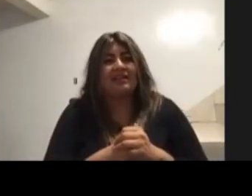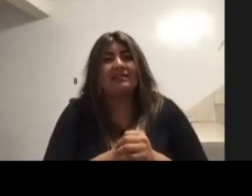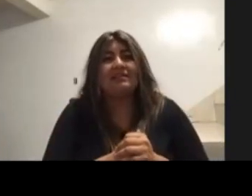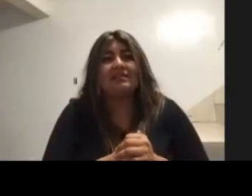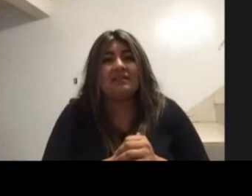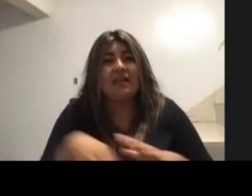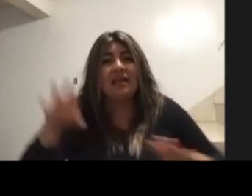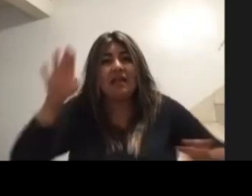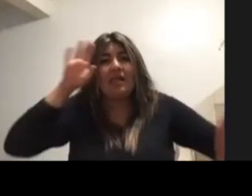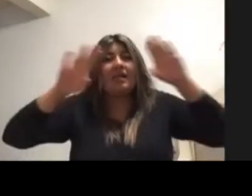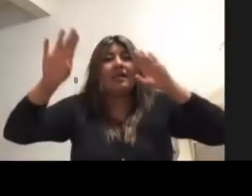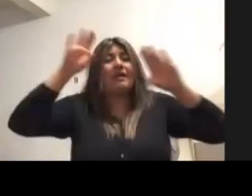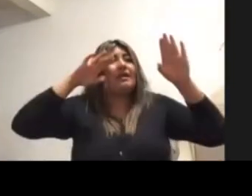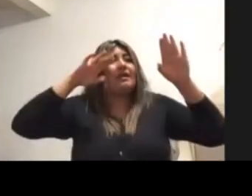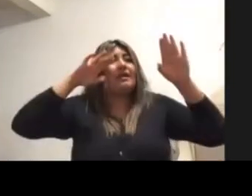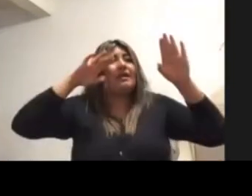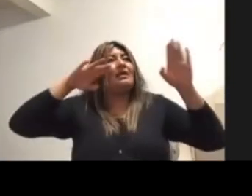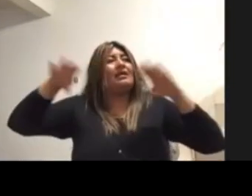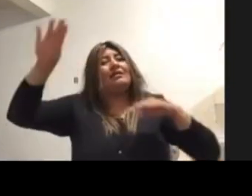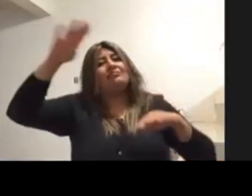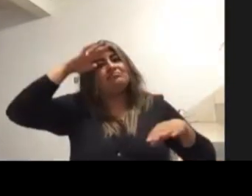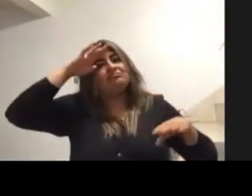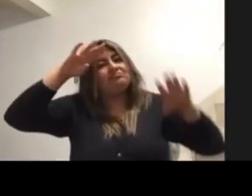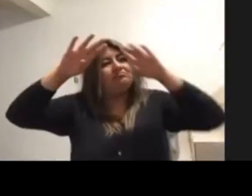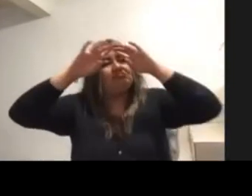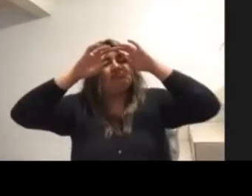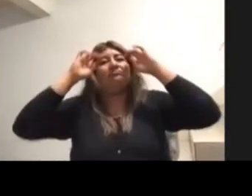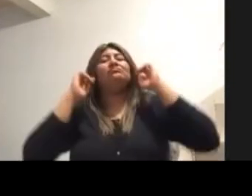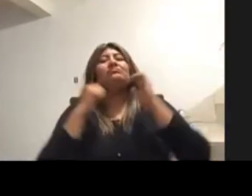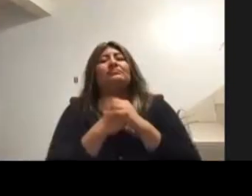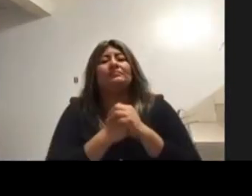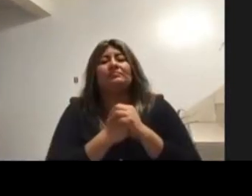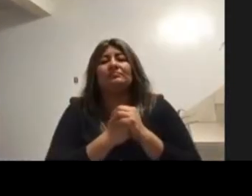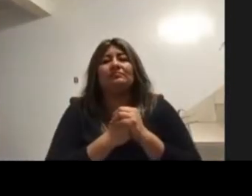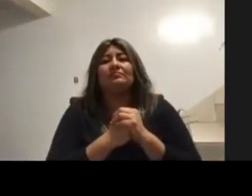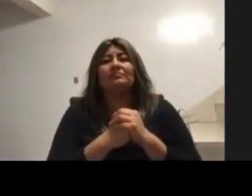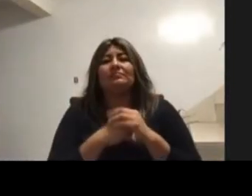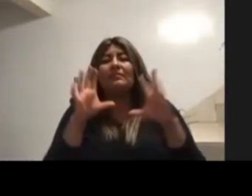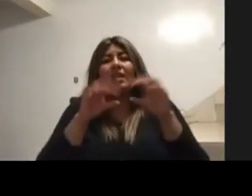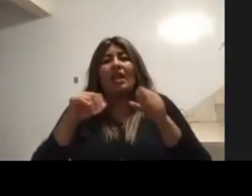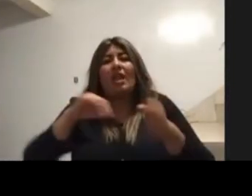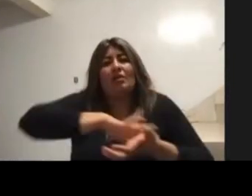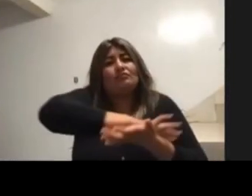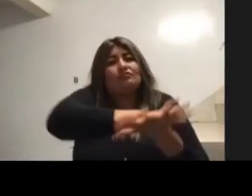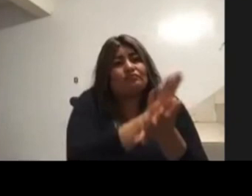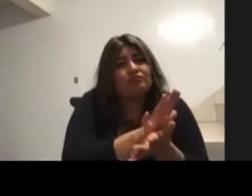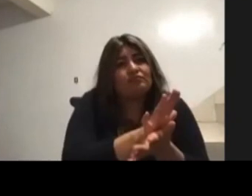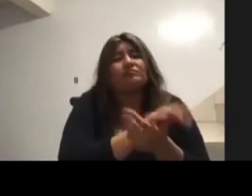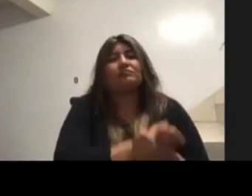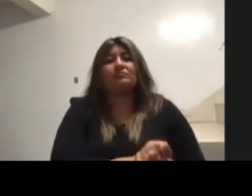caminar hacia un sistema mucho más abierto, que no segregue, que es la gran crítica, ¿no?